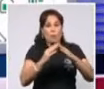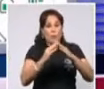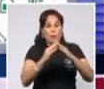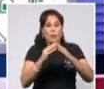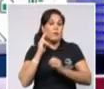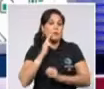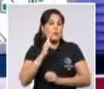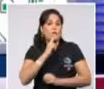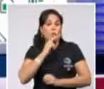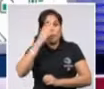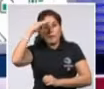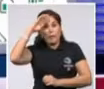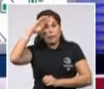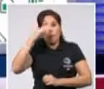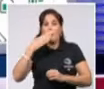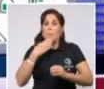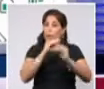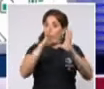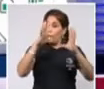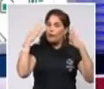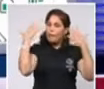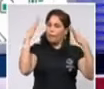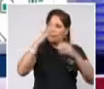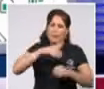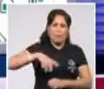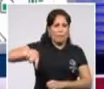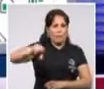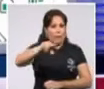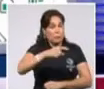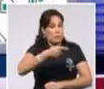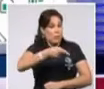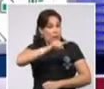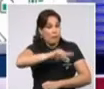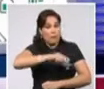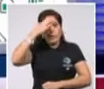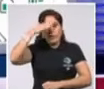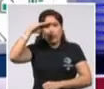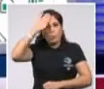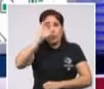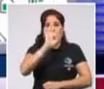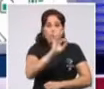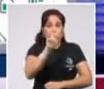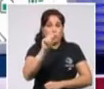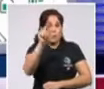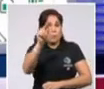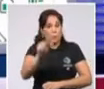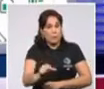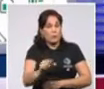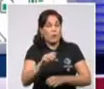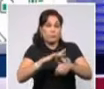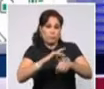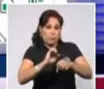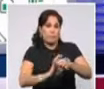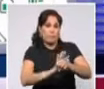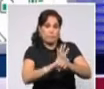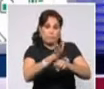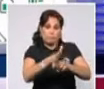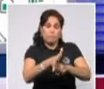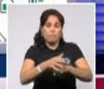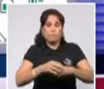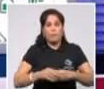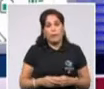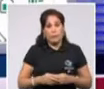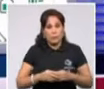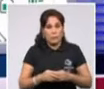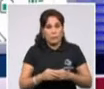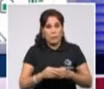todo el territorio nacional. Ayer Cuba reportaba 81 casos positivos a la COVID-19,